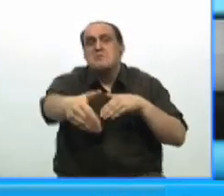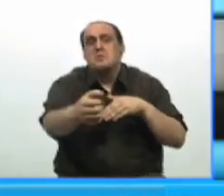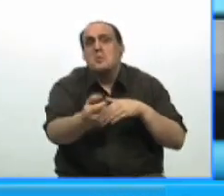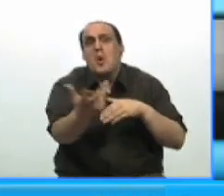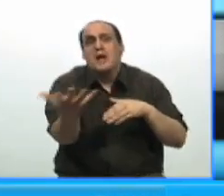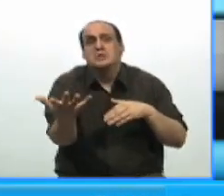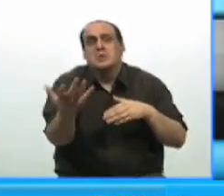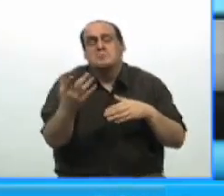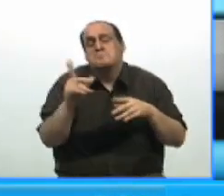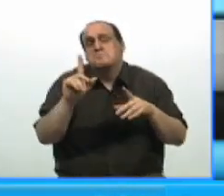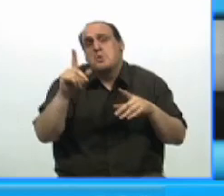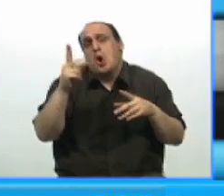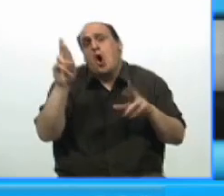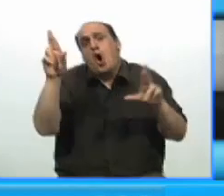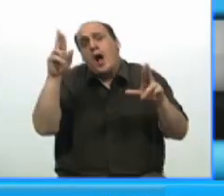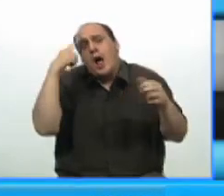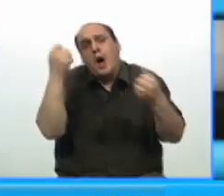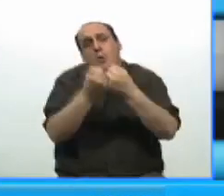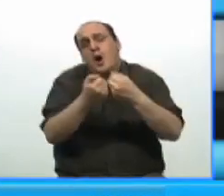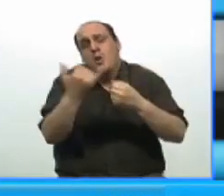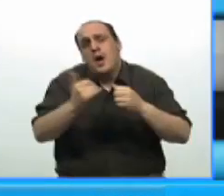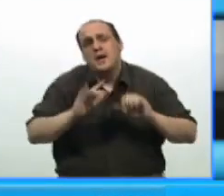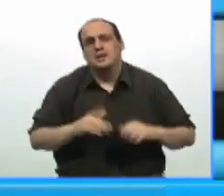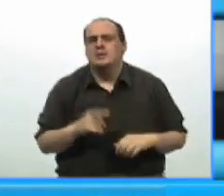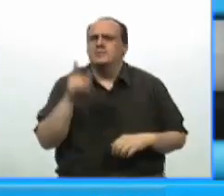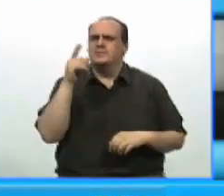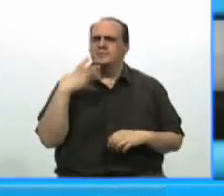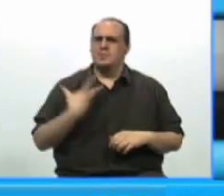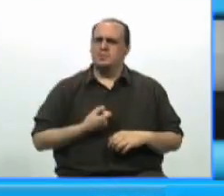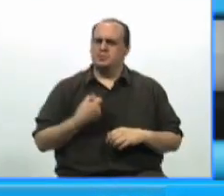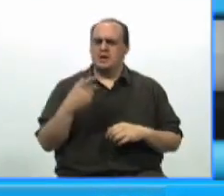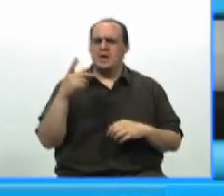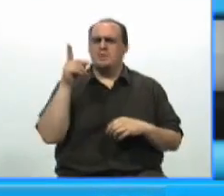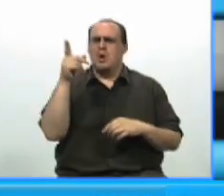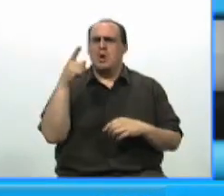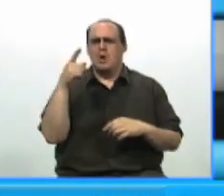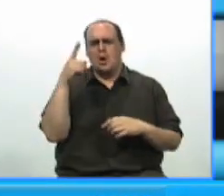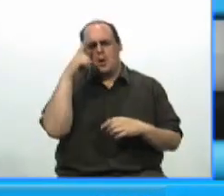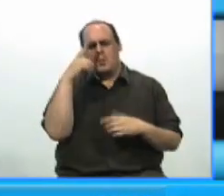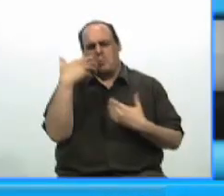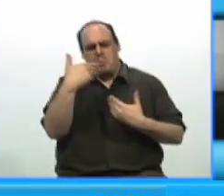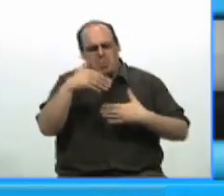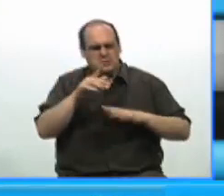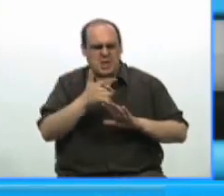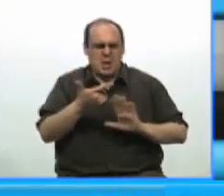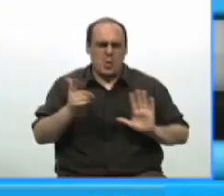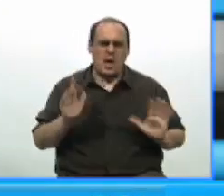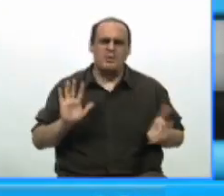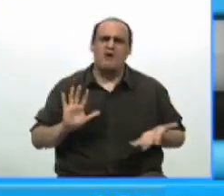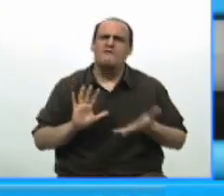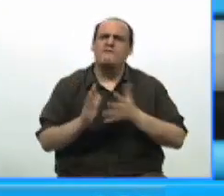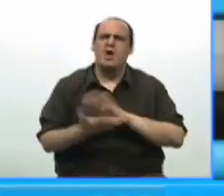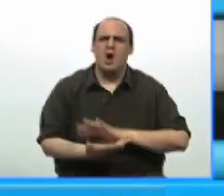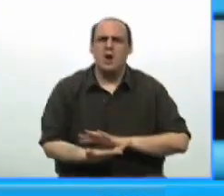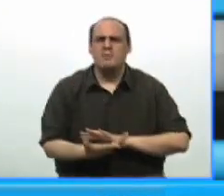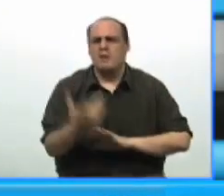acordado. Pero no tuviste la posibilidad, supongo que sí, pero de contarle esta idea de tener una chance